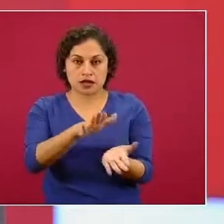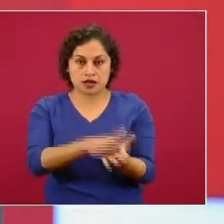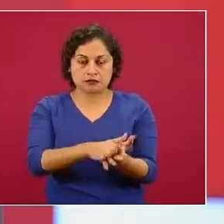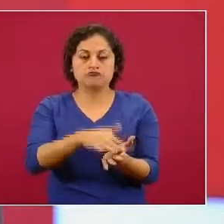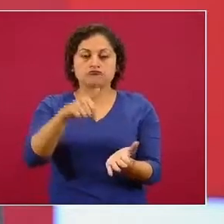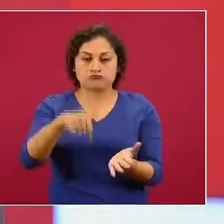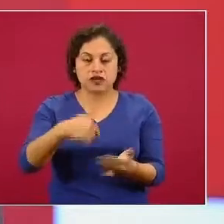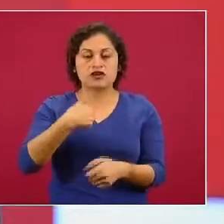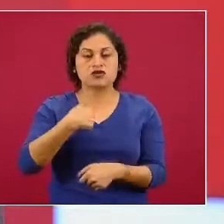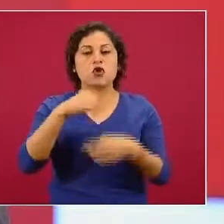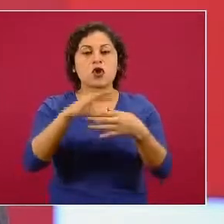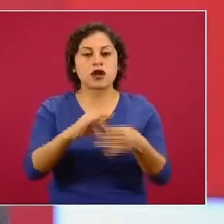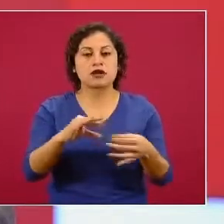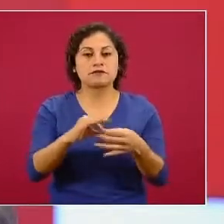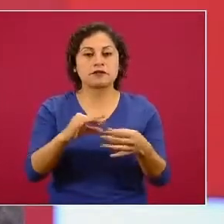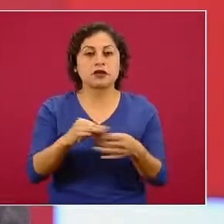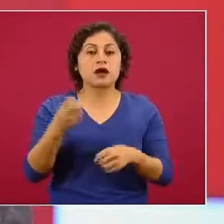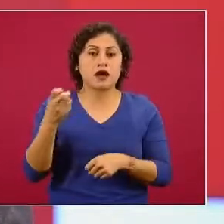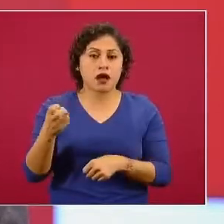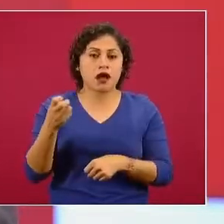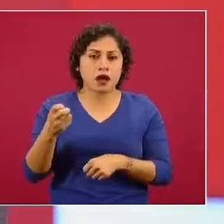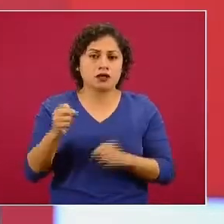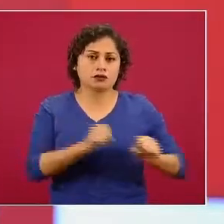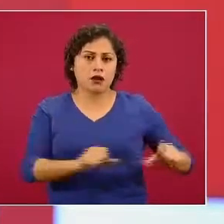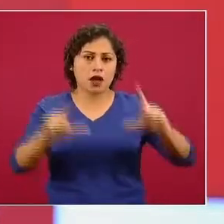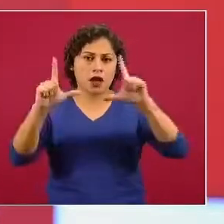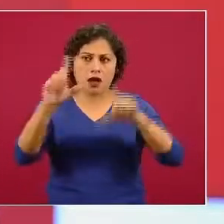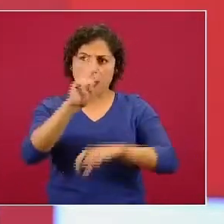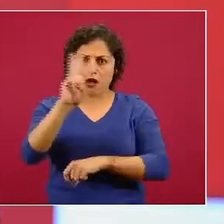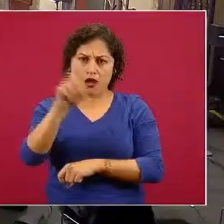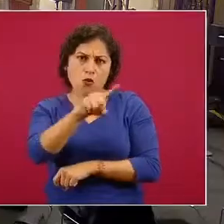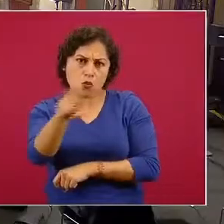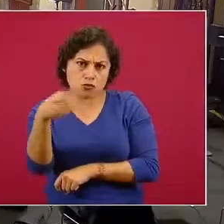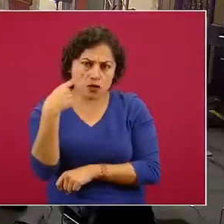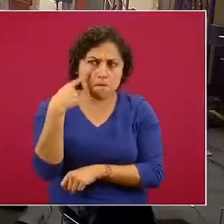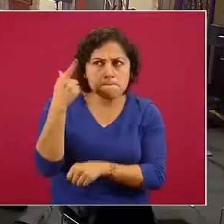la pena estar al pendiente de él y estarlo analizando.